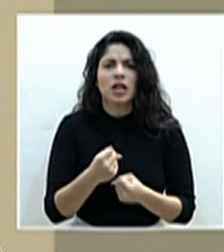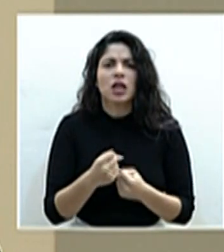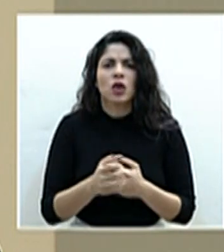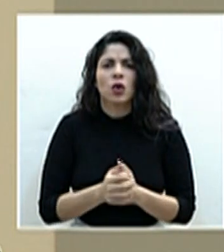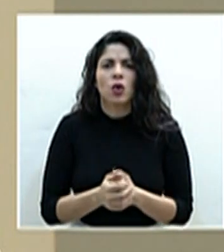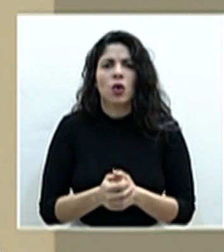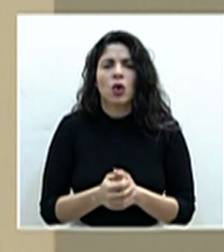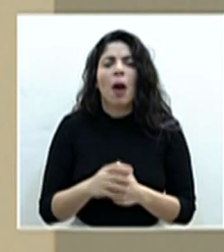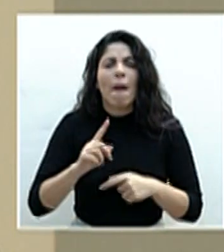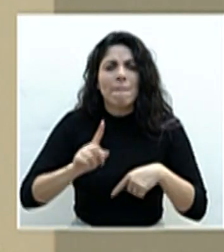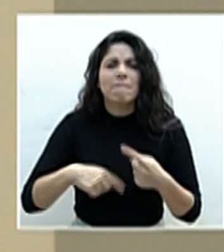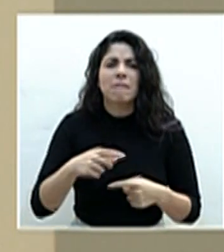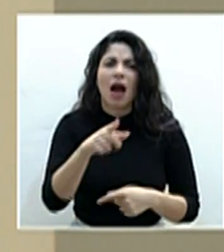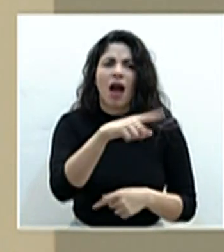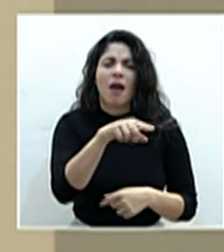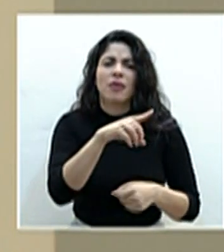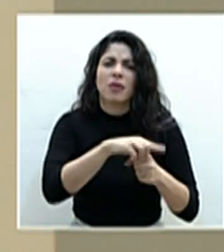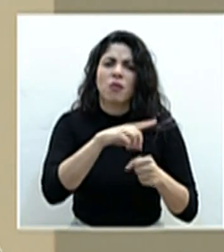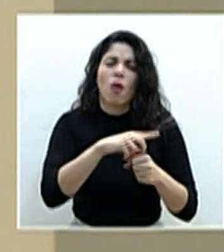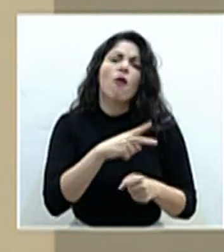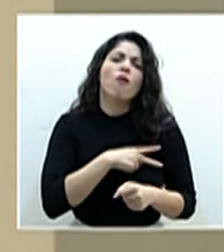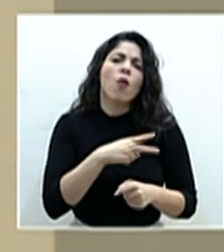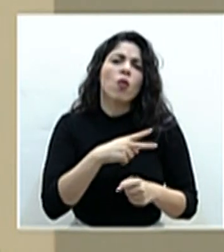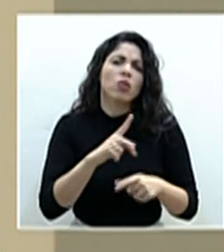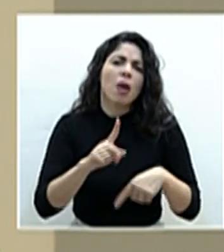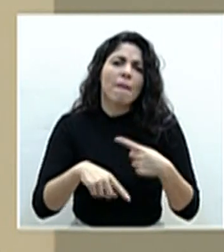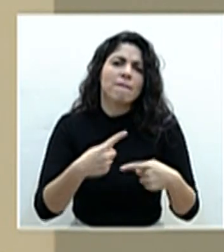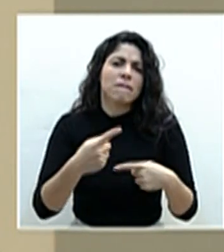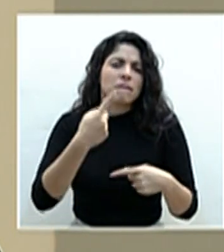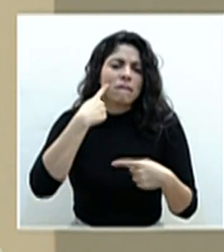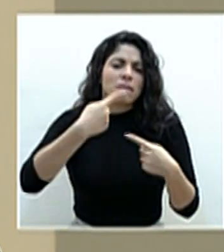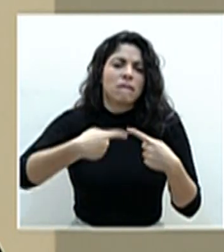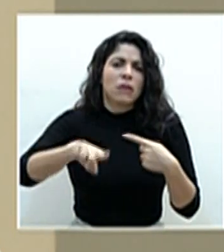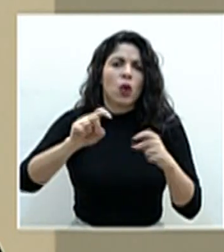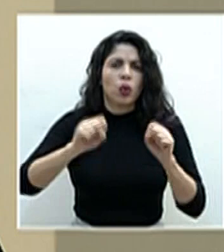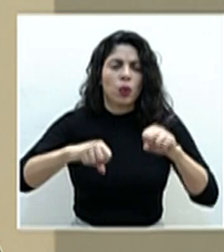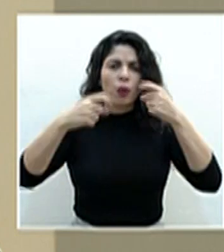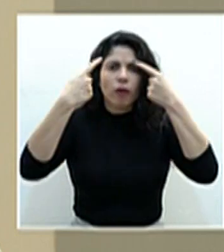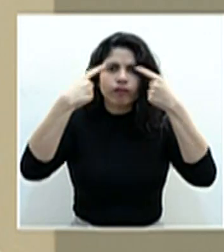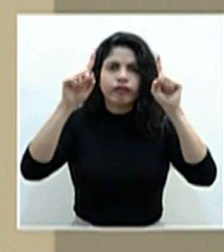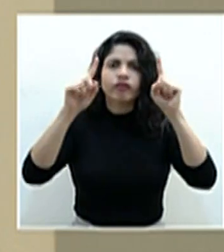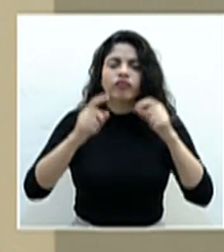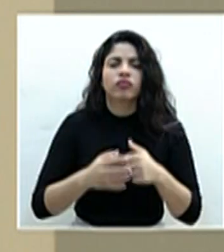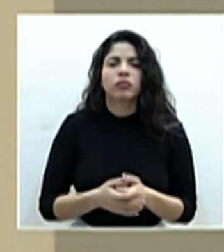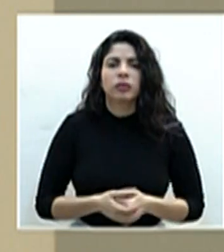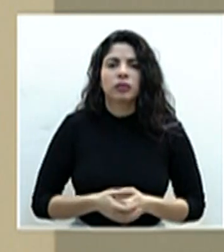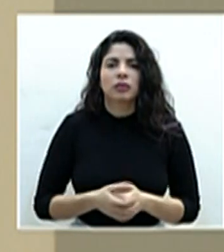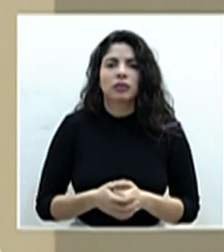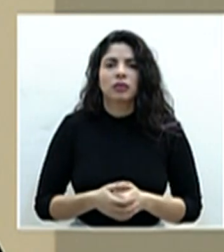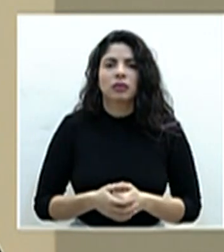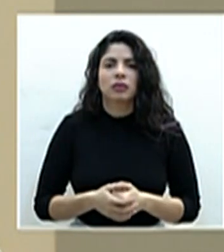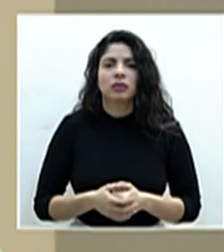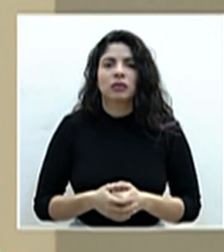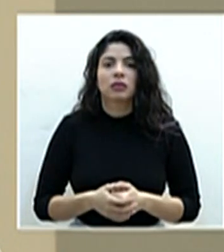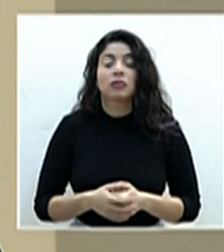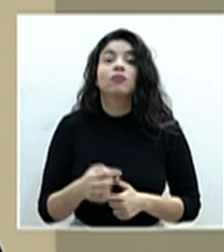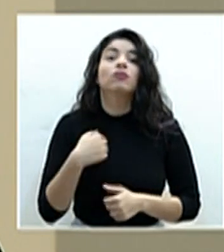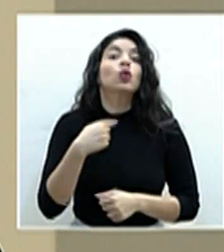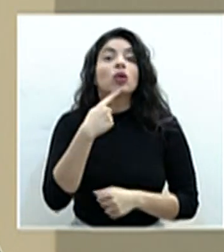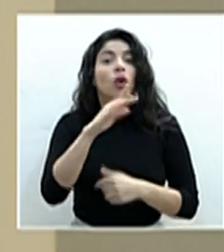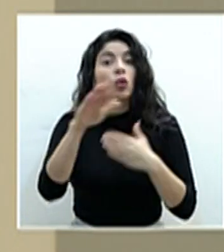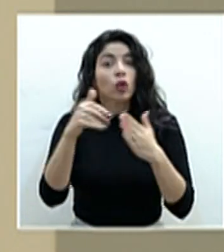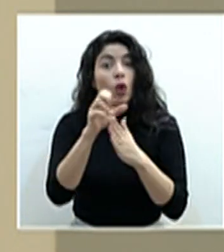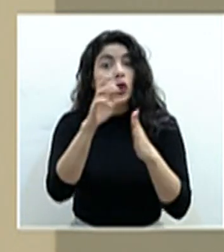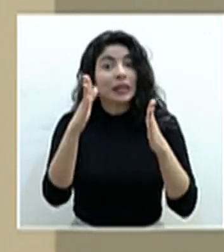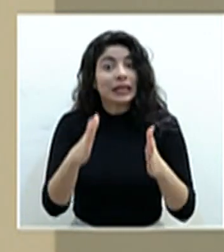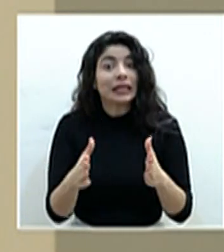que habrá la voluntad legislativa para que esto prontamente se materialice en realidad. Y se lo digo a los